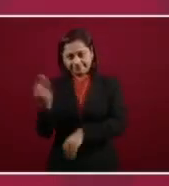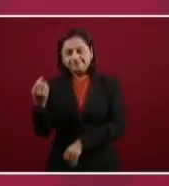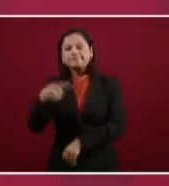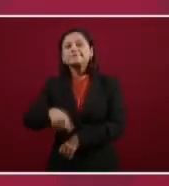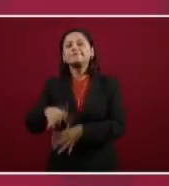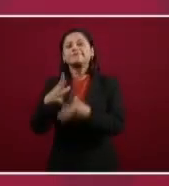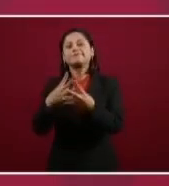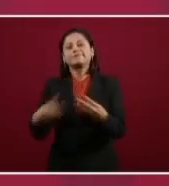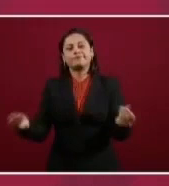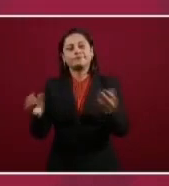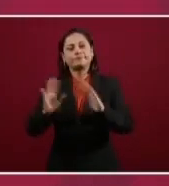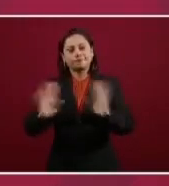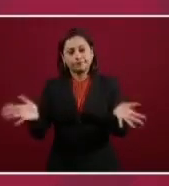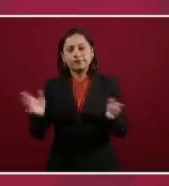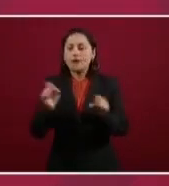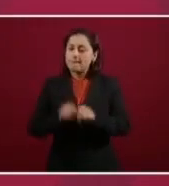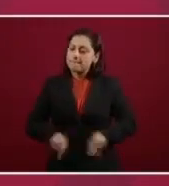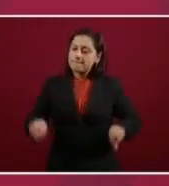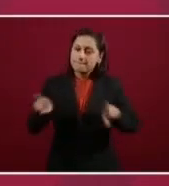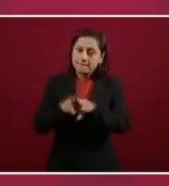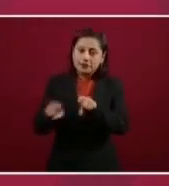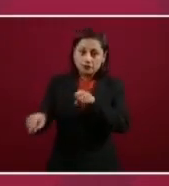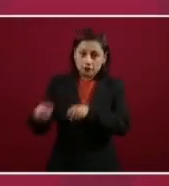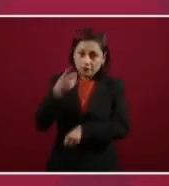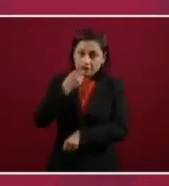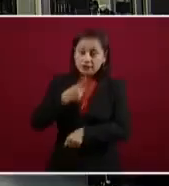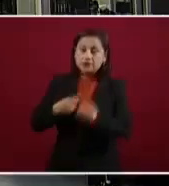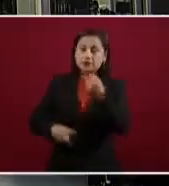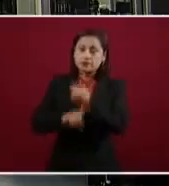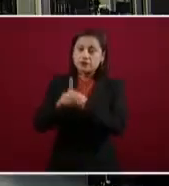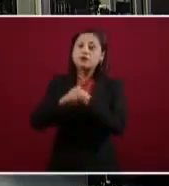con la secretaria de marina